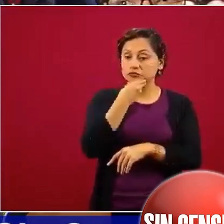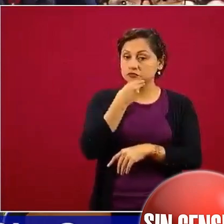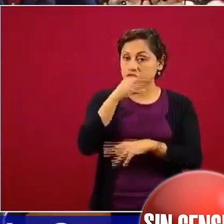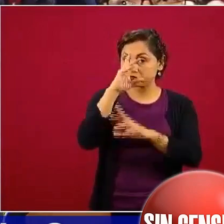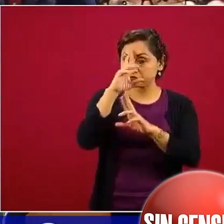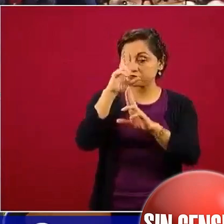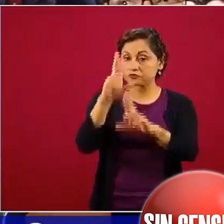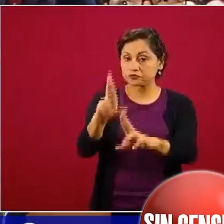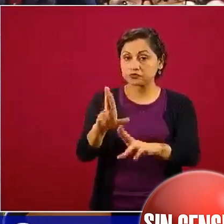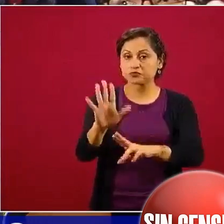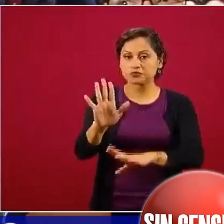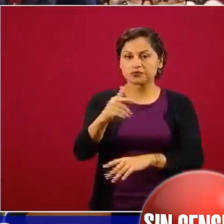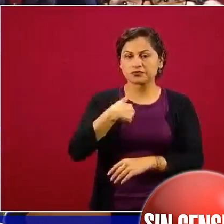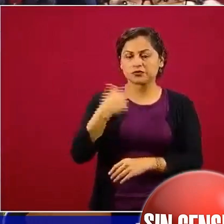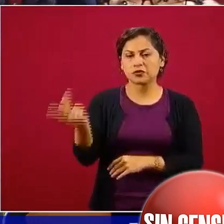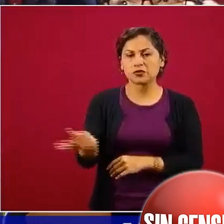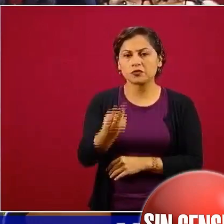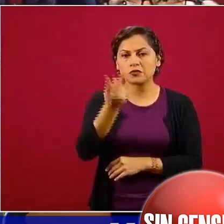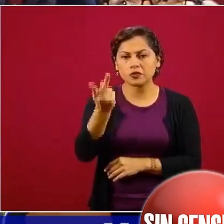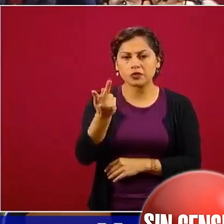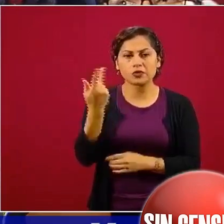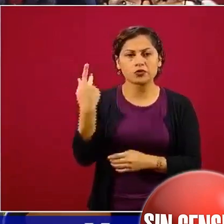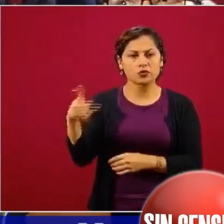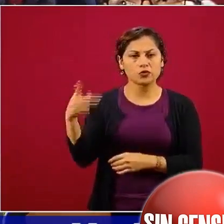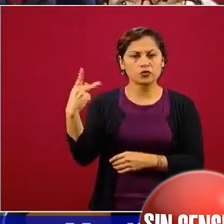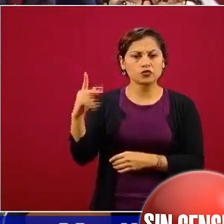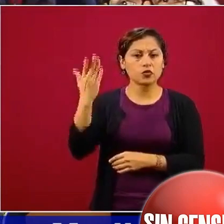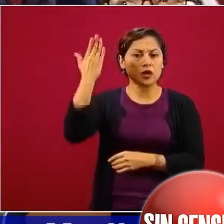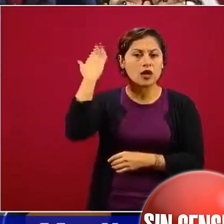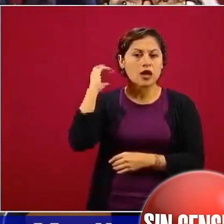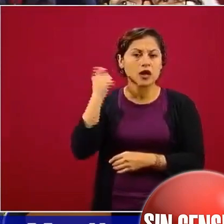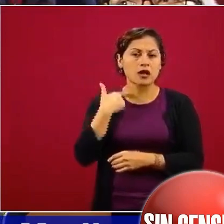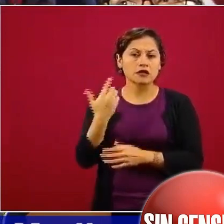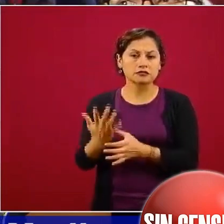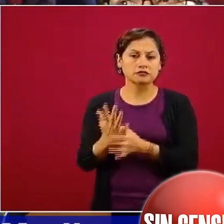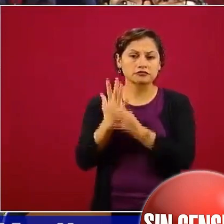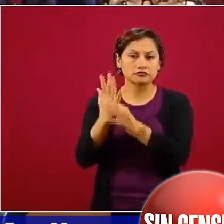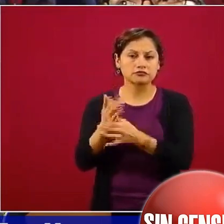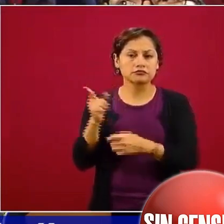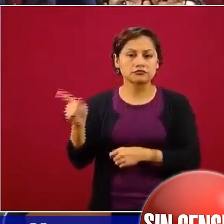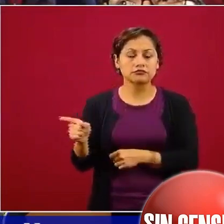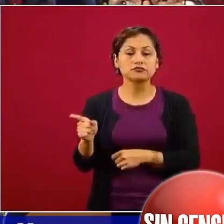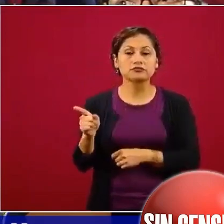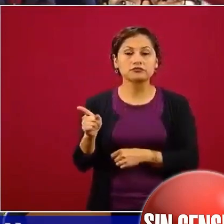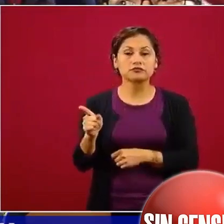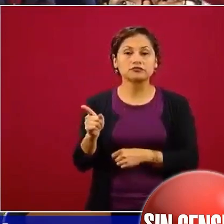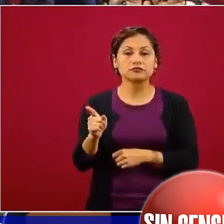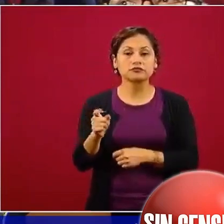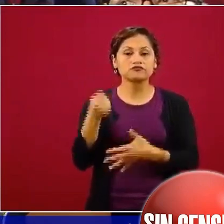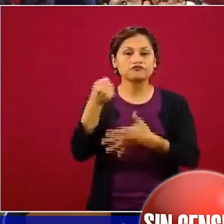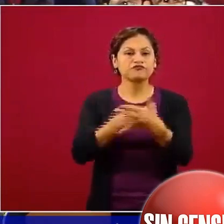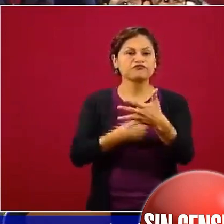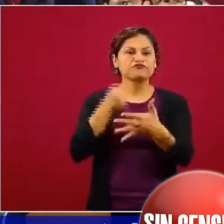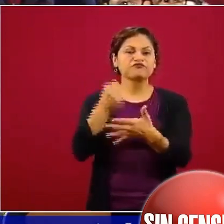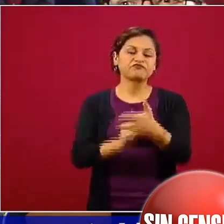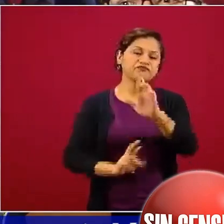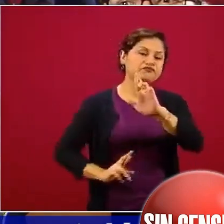frases del expresidente como revolución que tranza, revolución que se